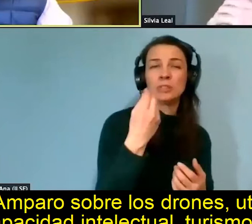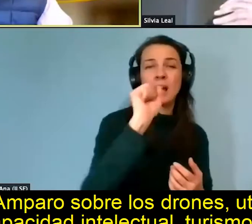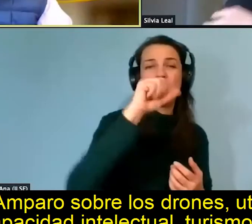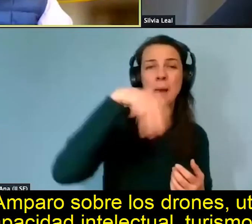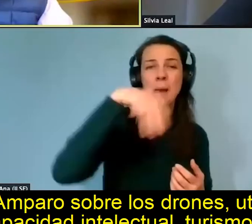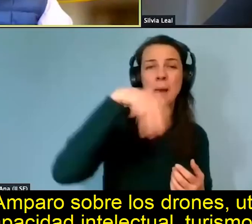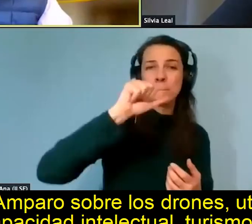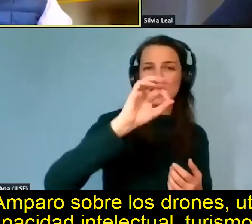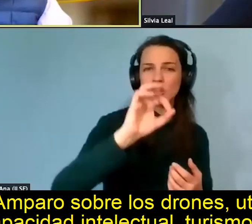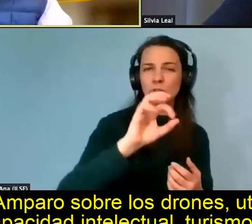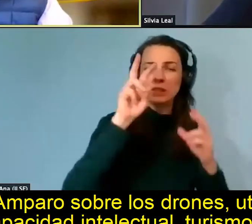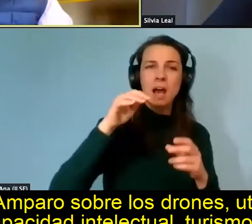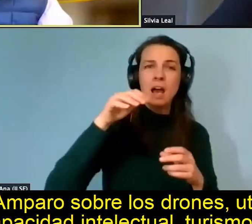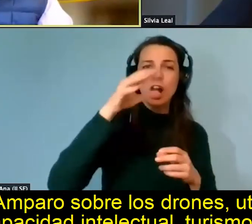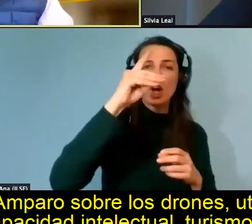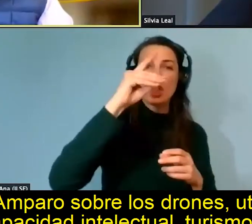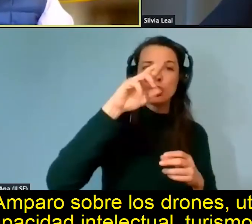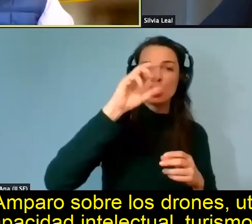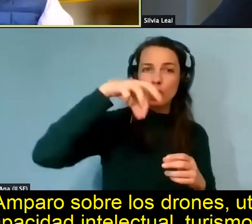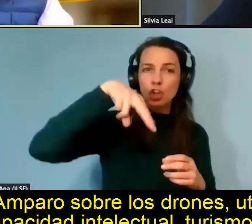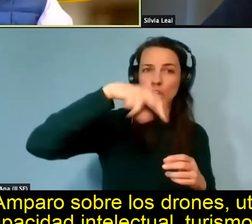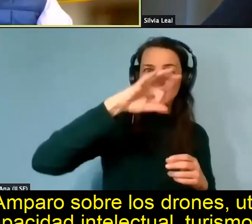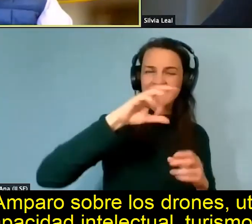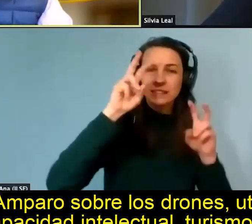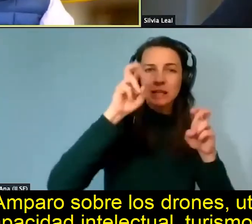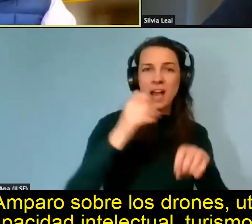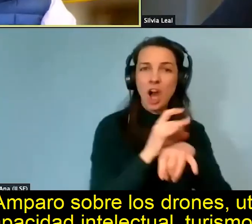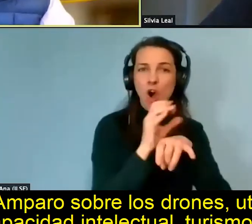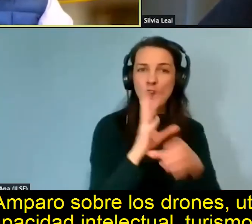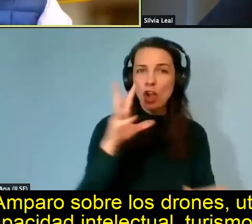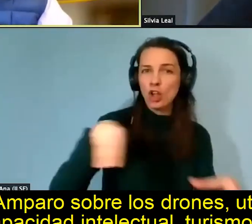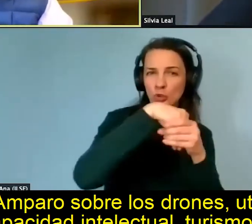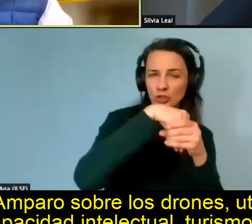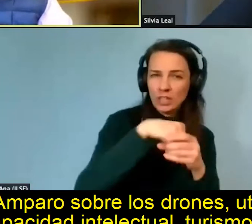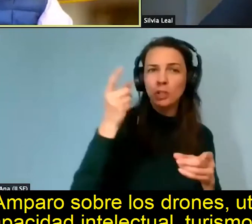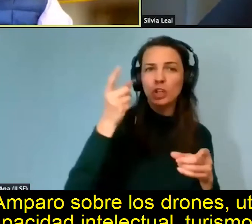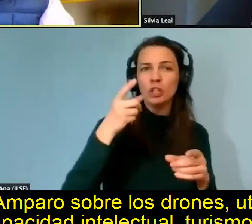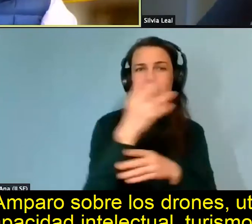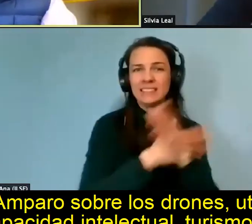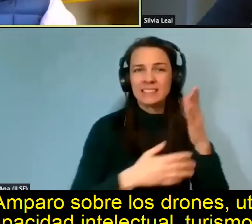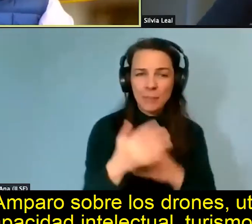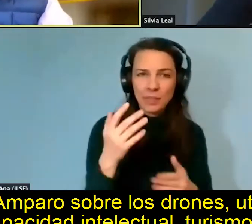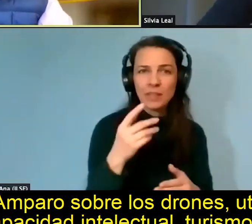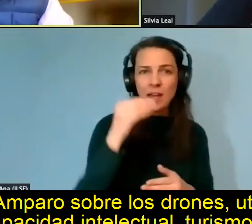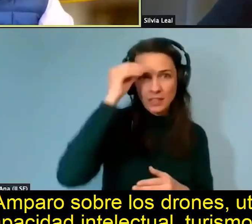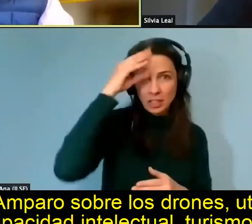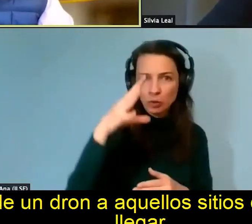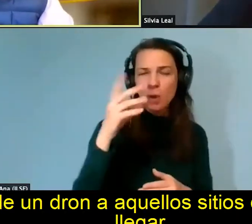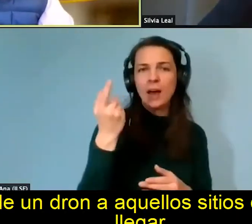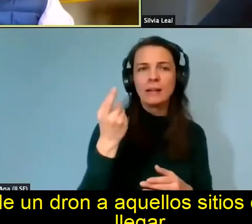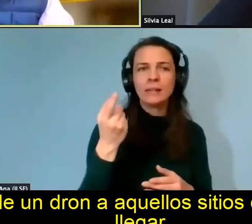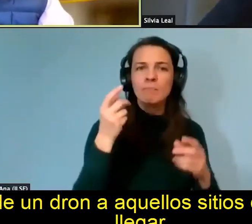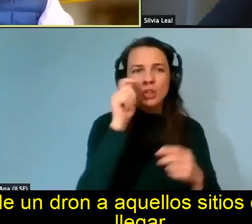sobre los drones, utilizar drones, socioinclusivo, discapacidad intelectual, turismo en general, el poder